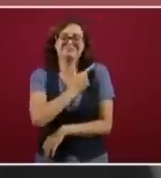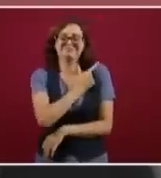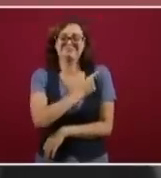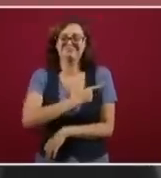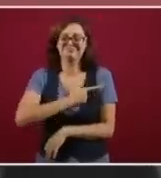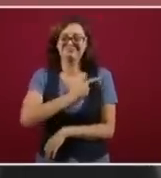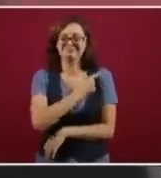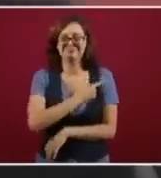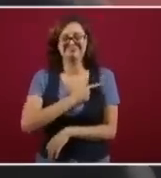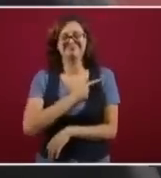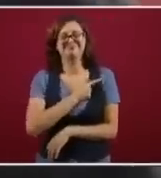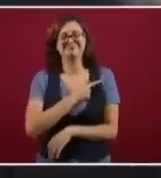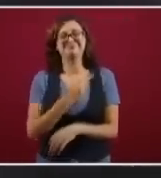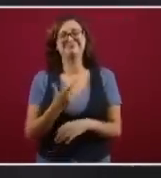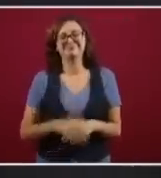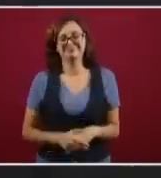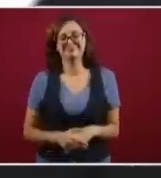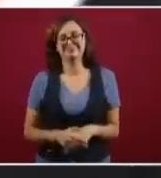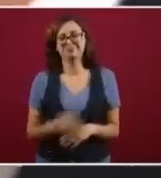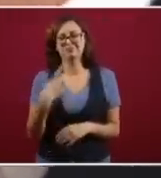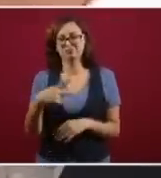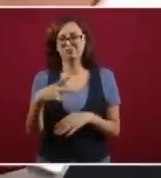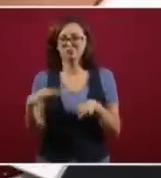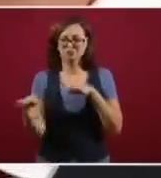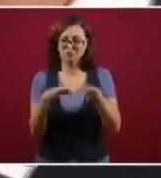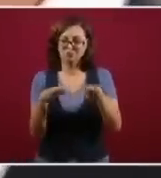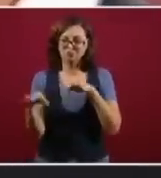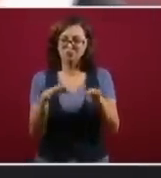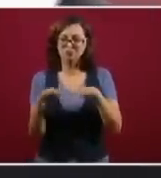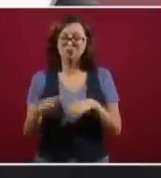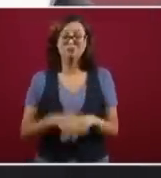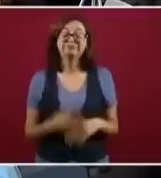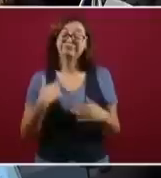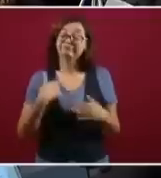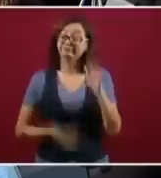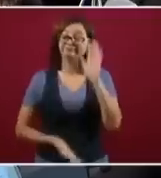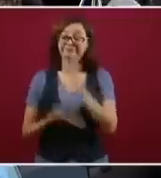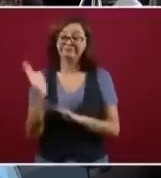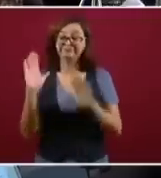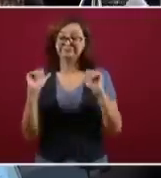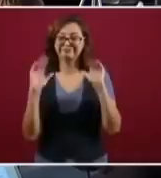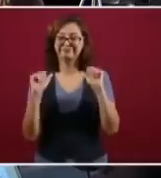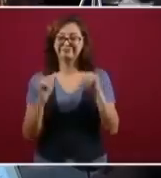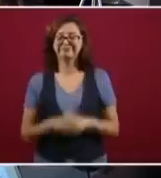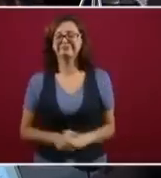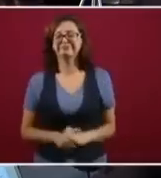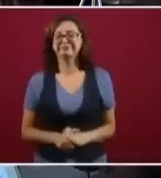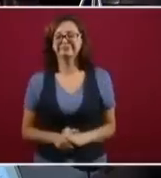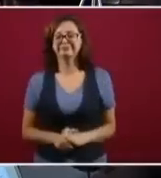con esta noble profesión, con este noble oficio. Ya me voy.